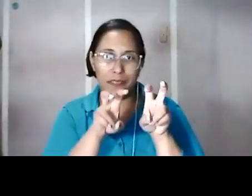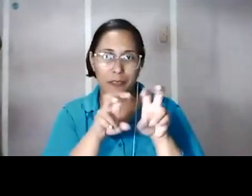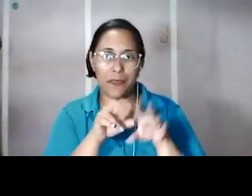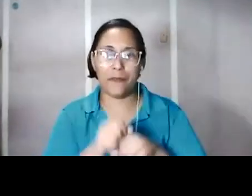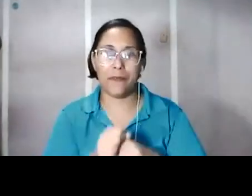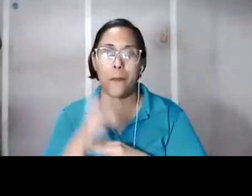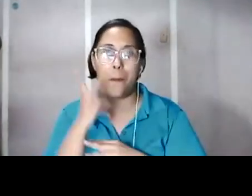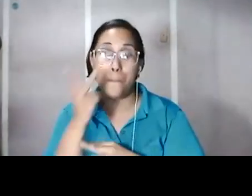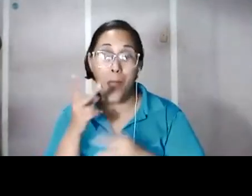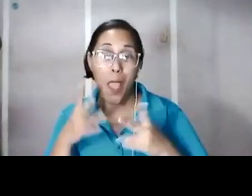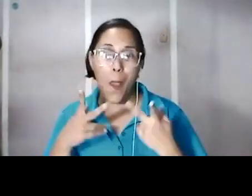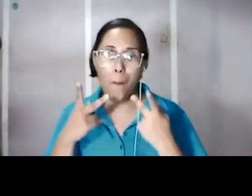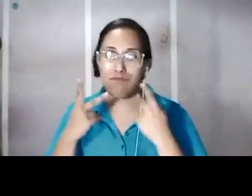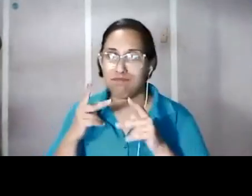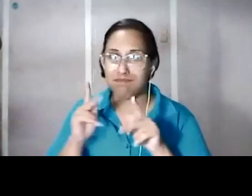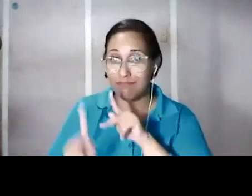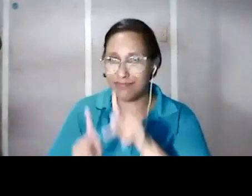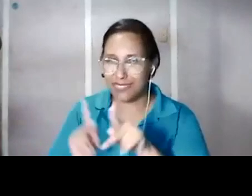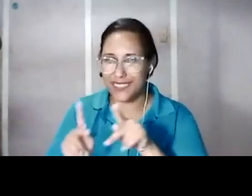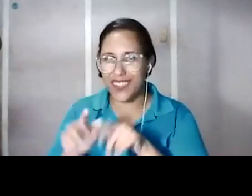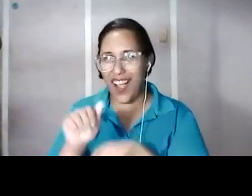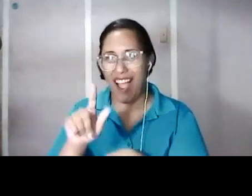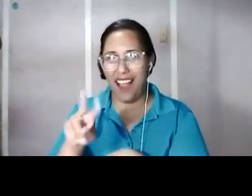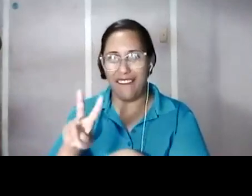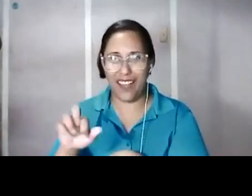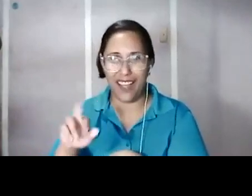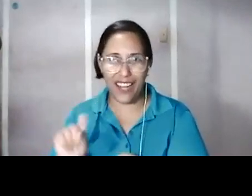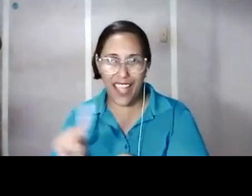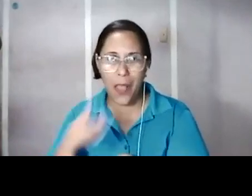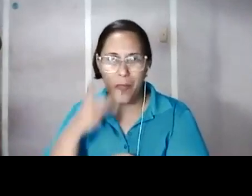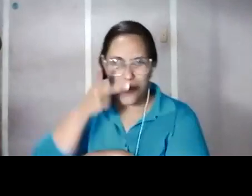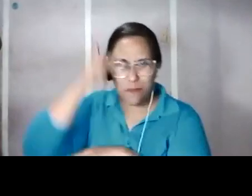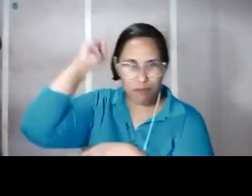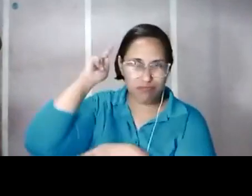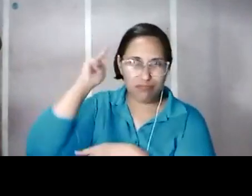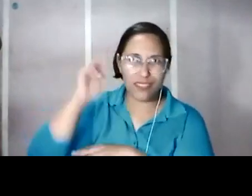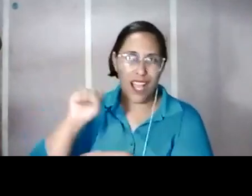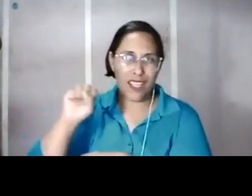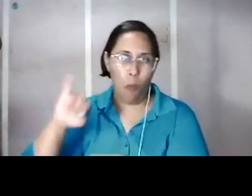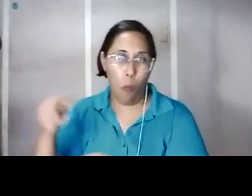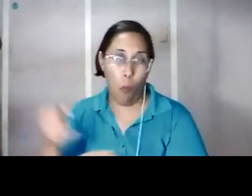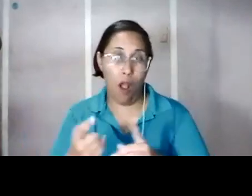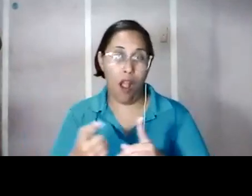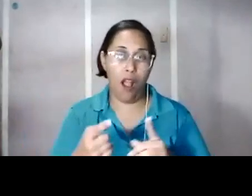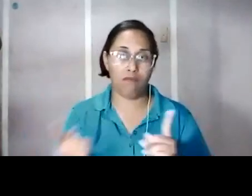el público está Silvia Álvarez Curbelo, de Ponce. Entre San Juan y Ponce había